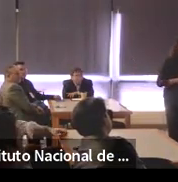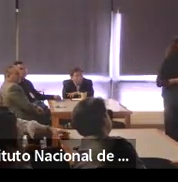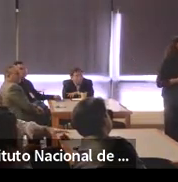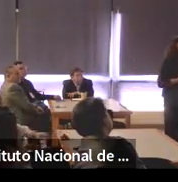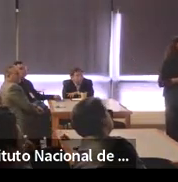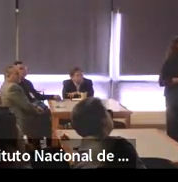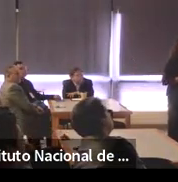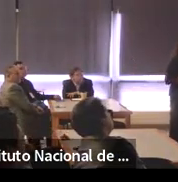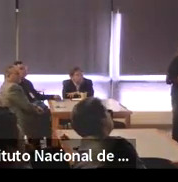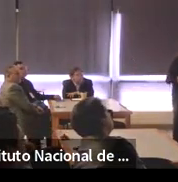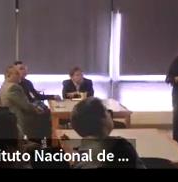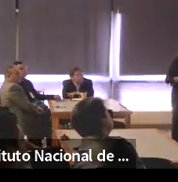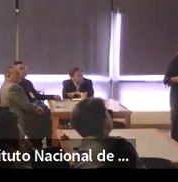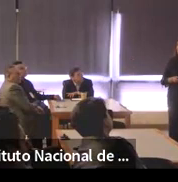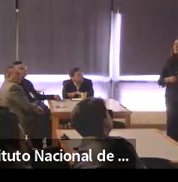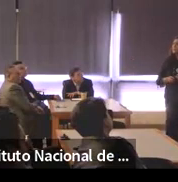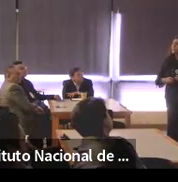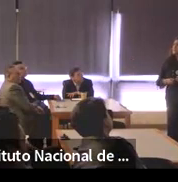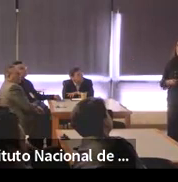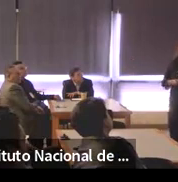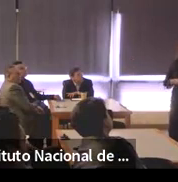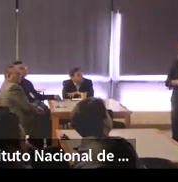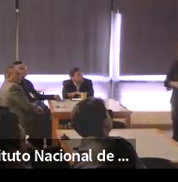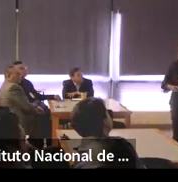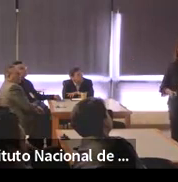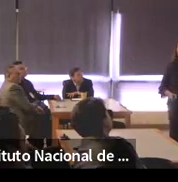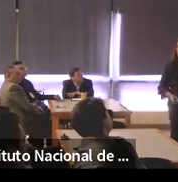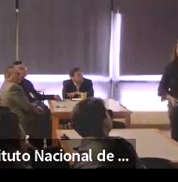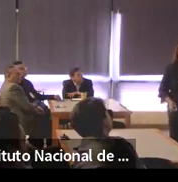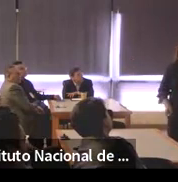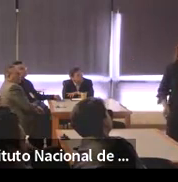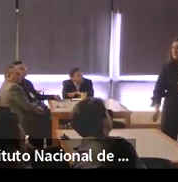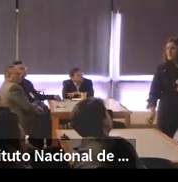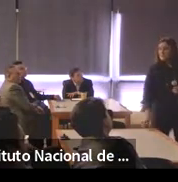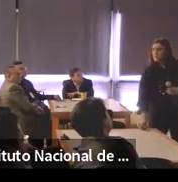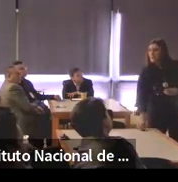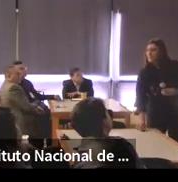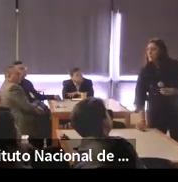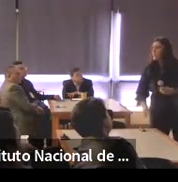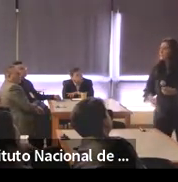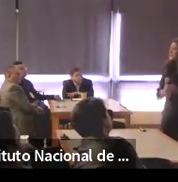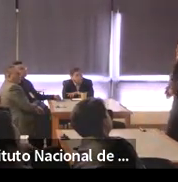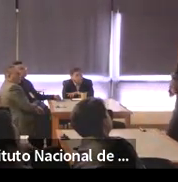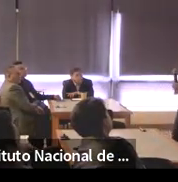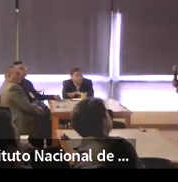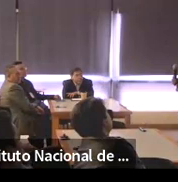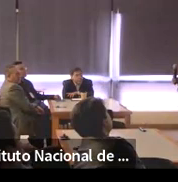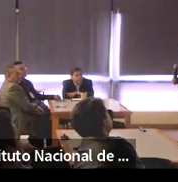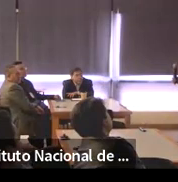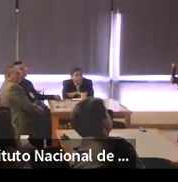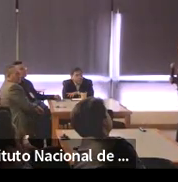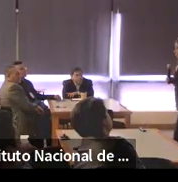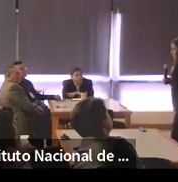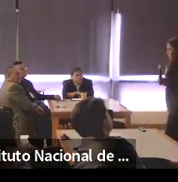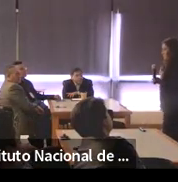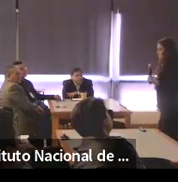y Bueno aquí les tenía otro ejercicio pero dura tiempecito ya estamos en el tiempo Yo